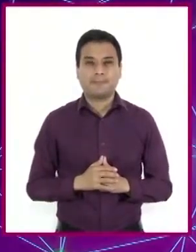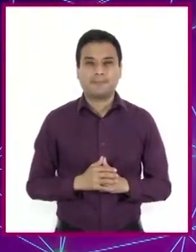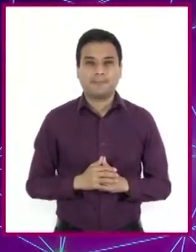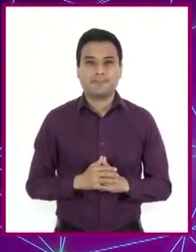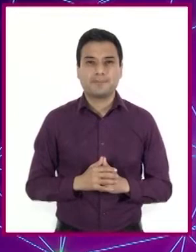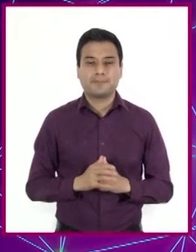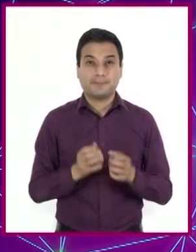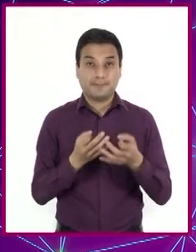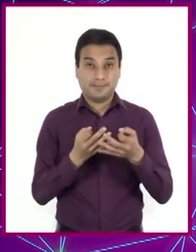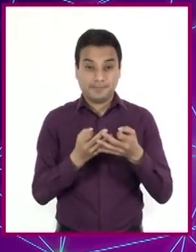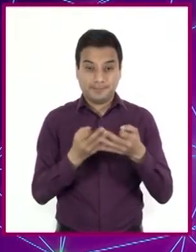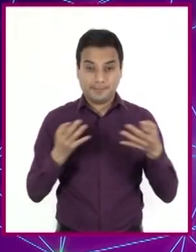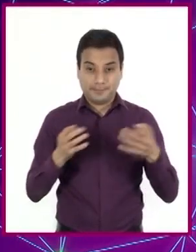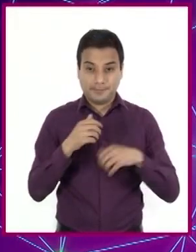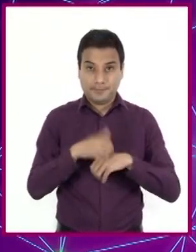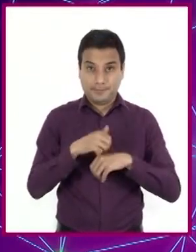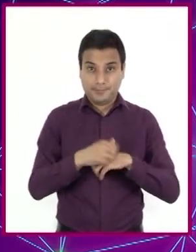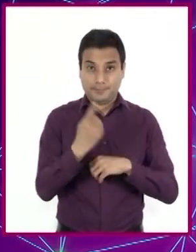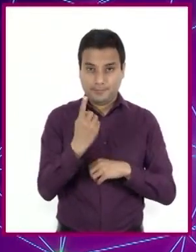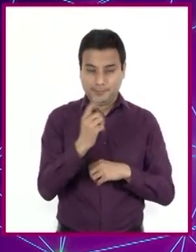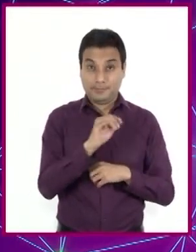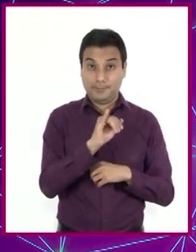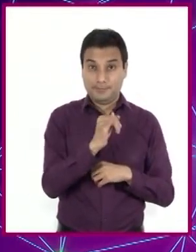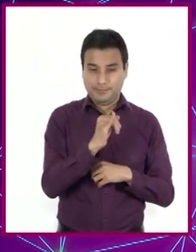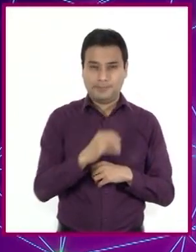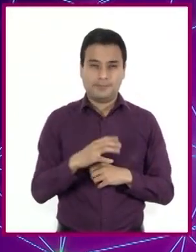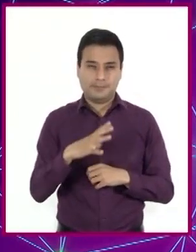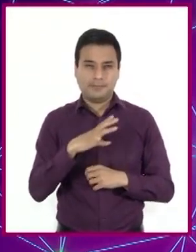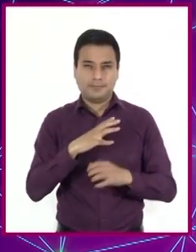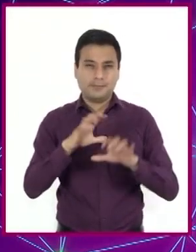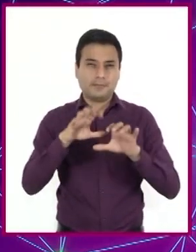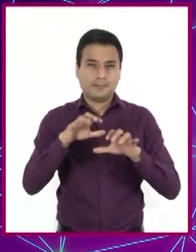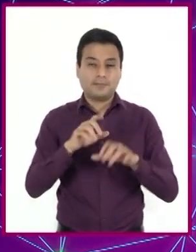primer terreno, en el mes de junio, se registran en promedio